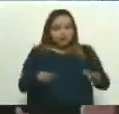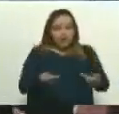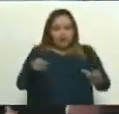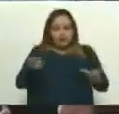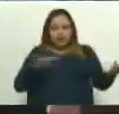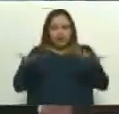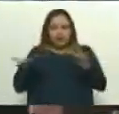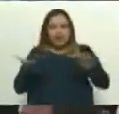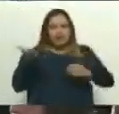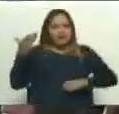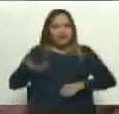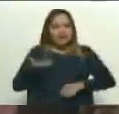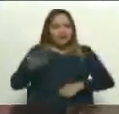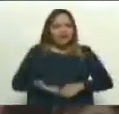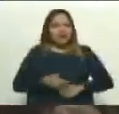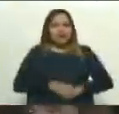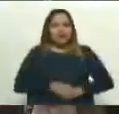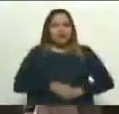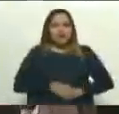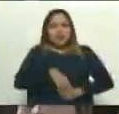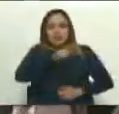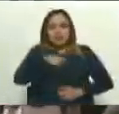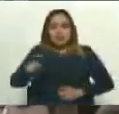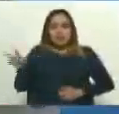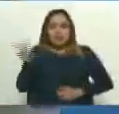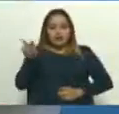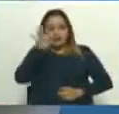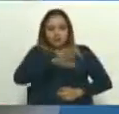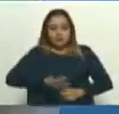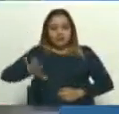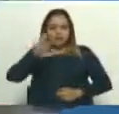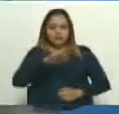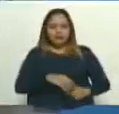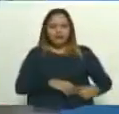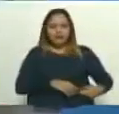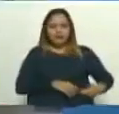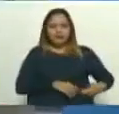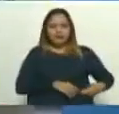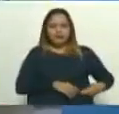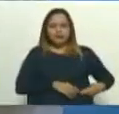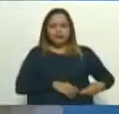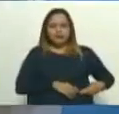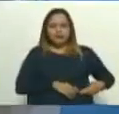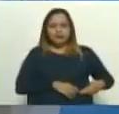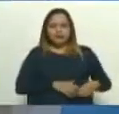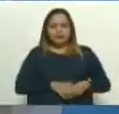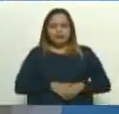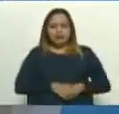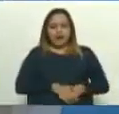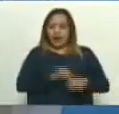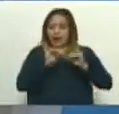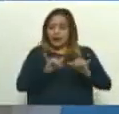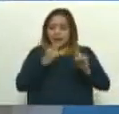servicio esencial a los venezolanos y a las venezolanas. Son los mismos, hermanos y